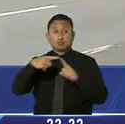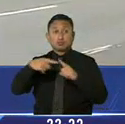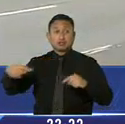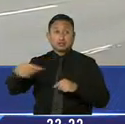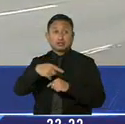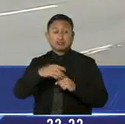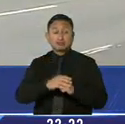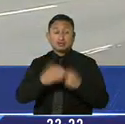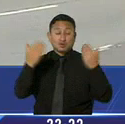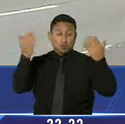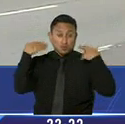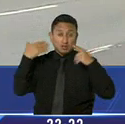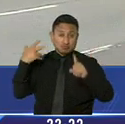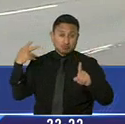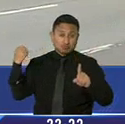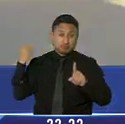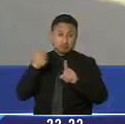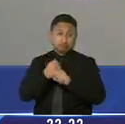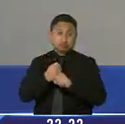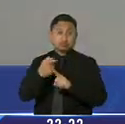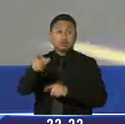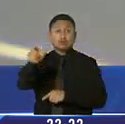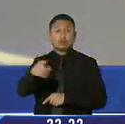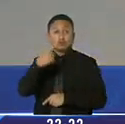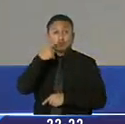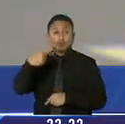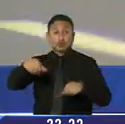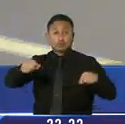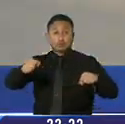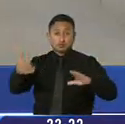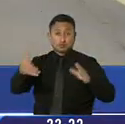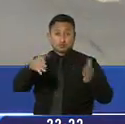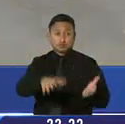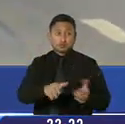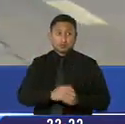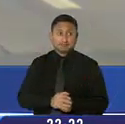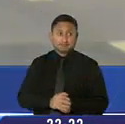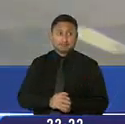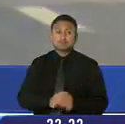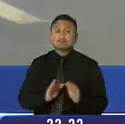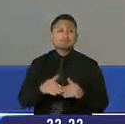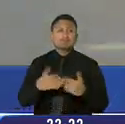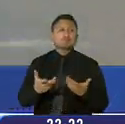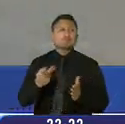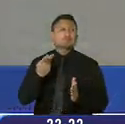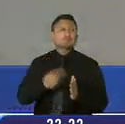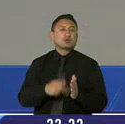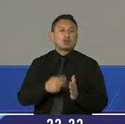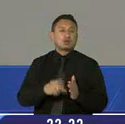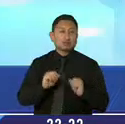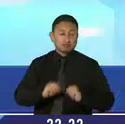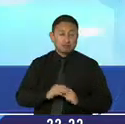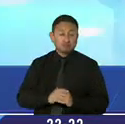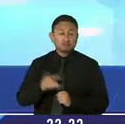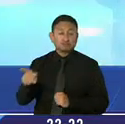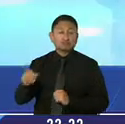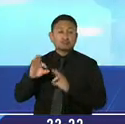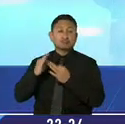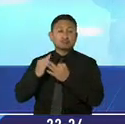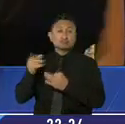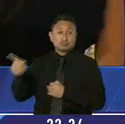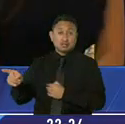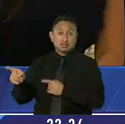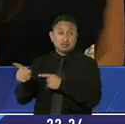Arosemena, donde el conductor de una motocicleta falleció. Sobre cómo se dieron los hechos están las versiones de la familia del detenido a través